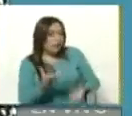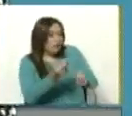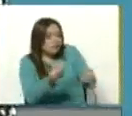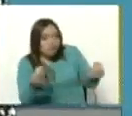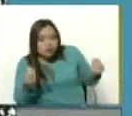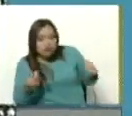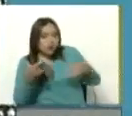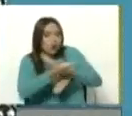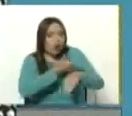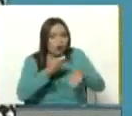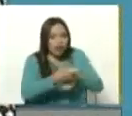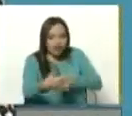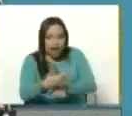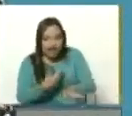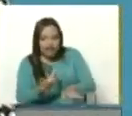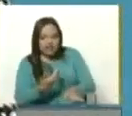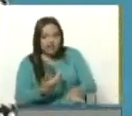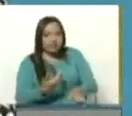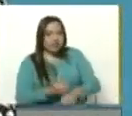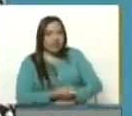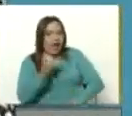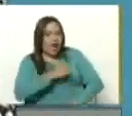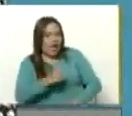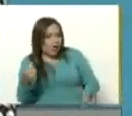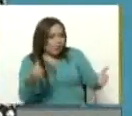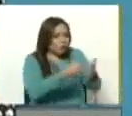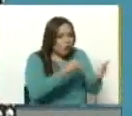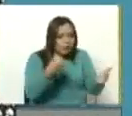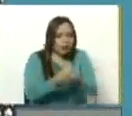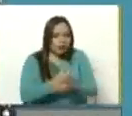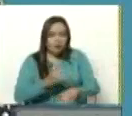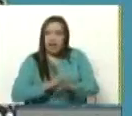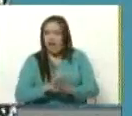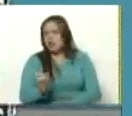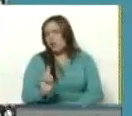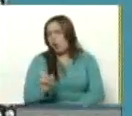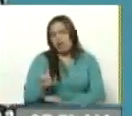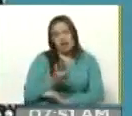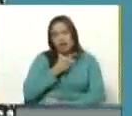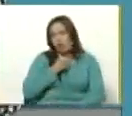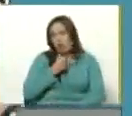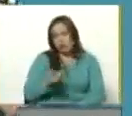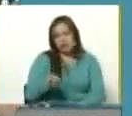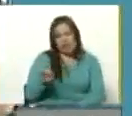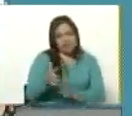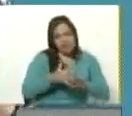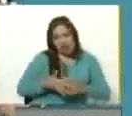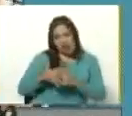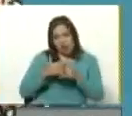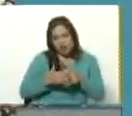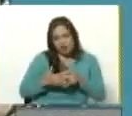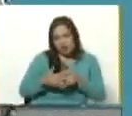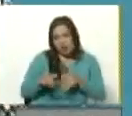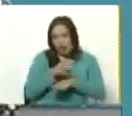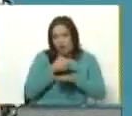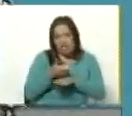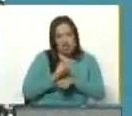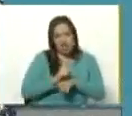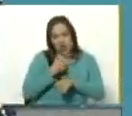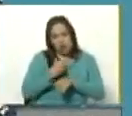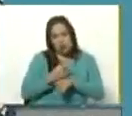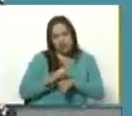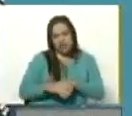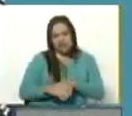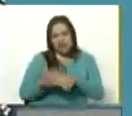por tantos gobiernos que hemos derrocado porque no les gusta a los gobernantes de mi país, a las corporaciones